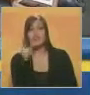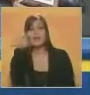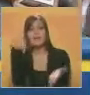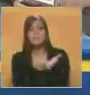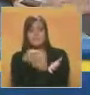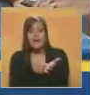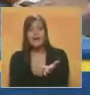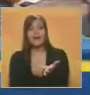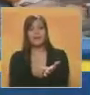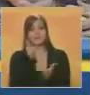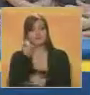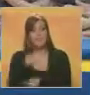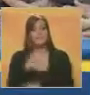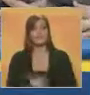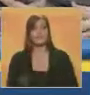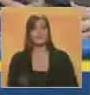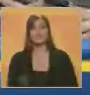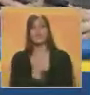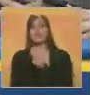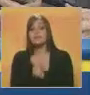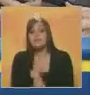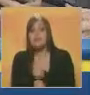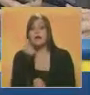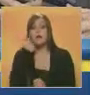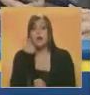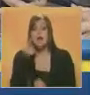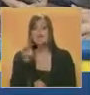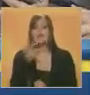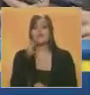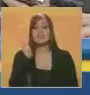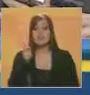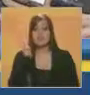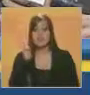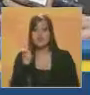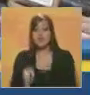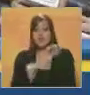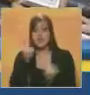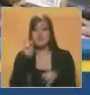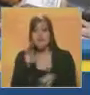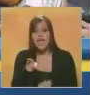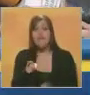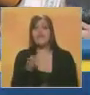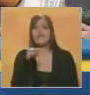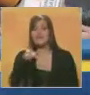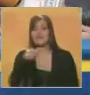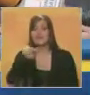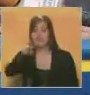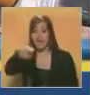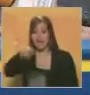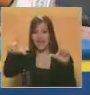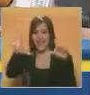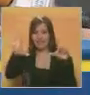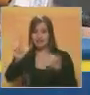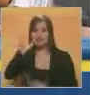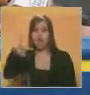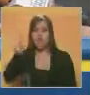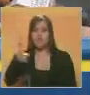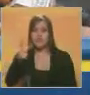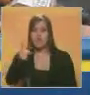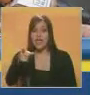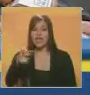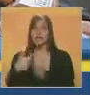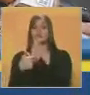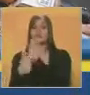cancelar la obligación que le ha sido establecida. Esperaremos que el tribunal notifique al prestador de noticias y prestador de servicio de televisión Globovisión,